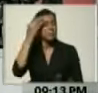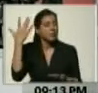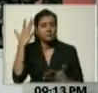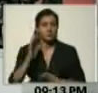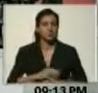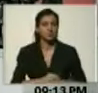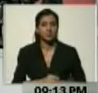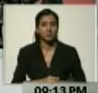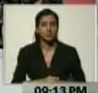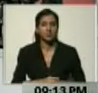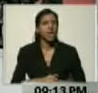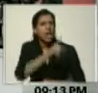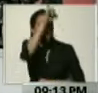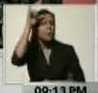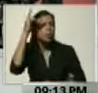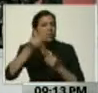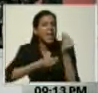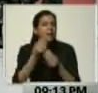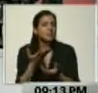Y lo que hizo Leopoldo López,